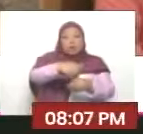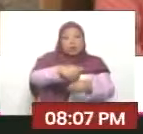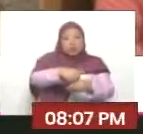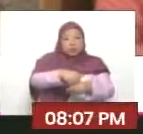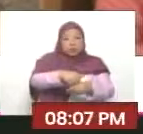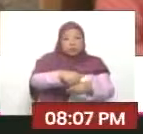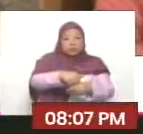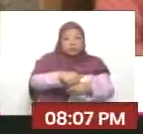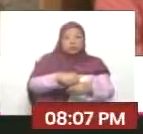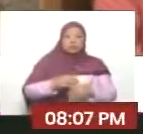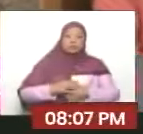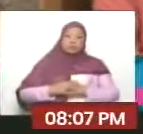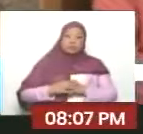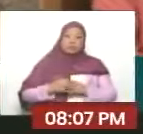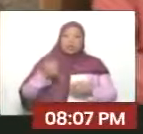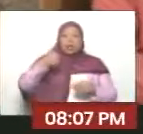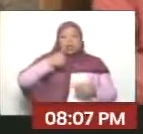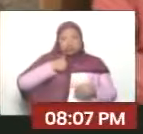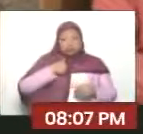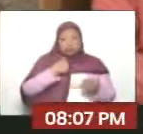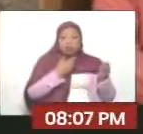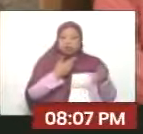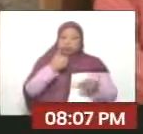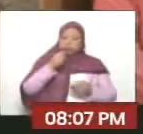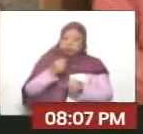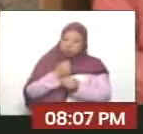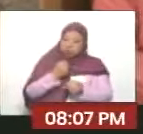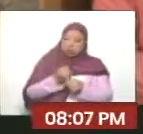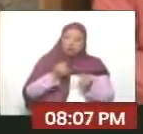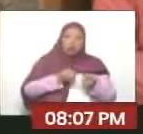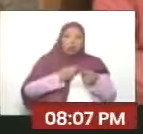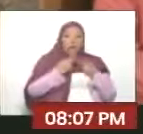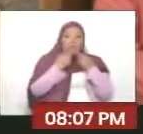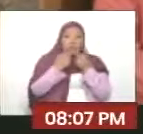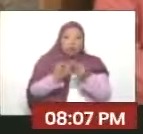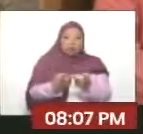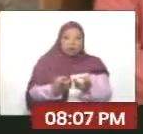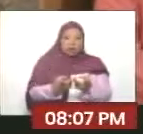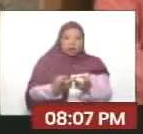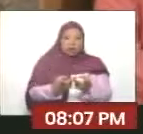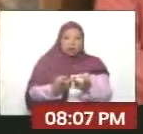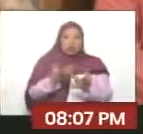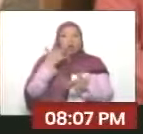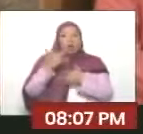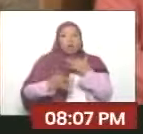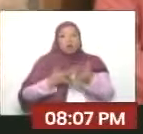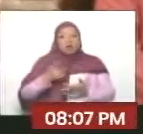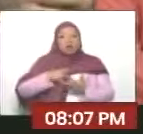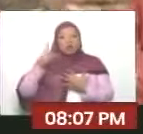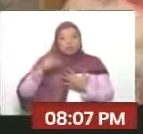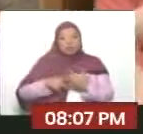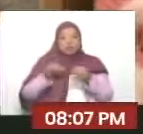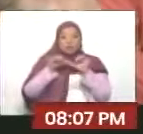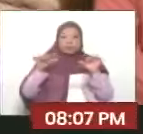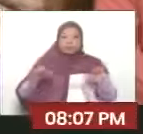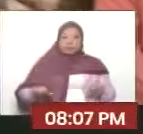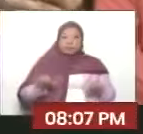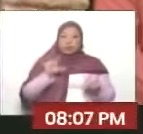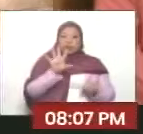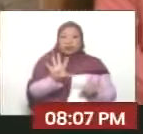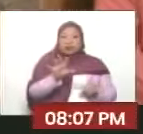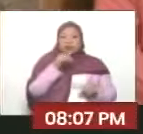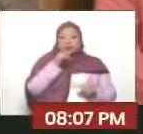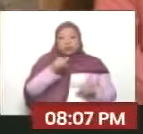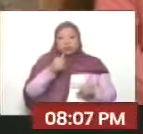Entonces, me pongo a la orden de una vez, me pongo en línea con lo que está diciendo. Vamos a utilizar la plataforma de 5, que es